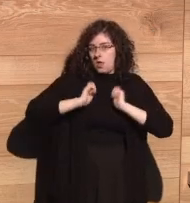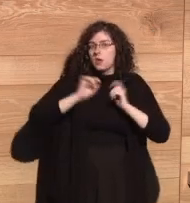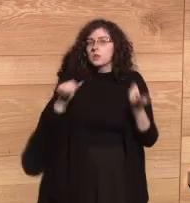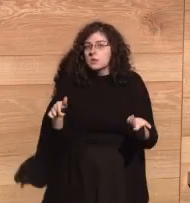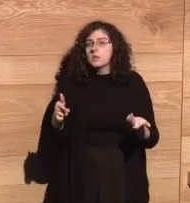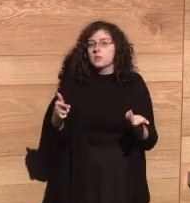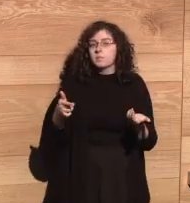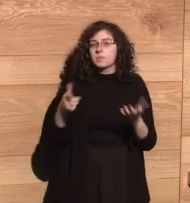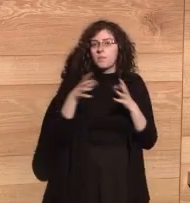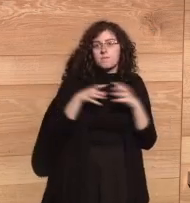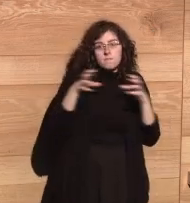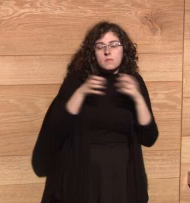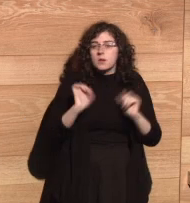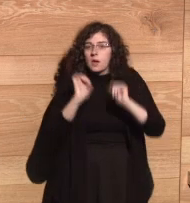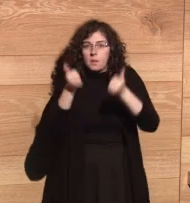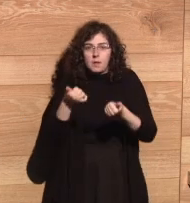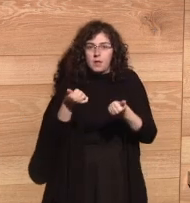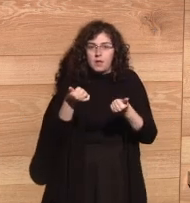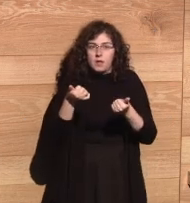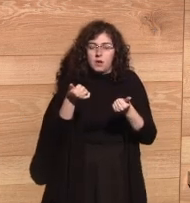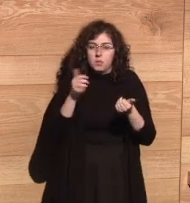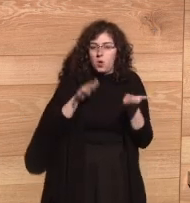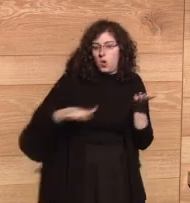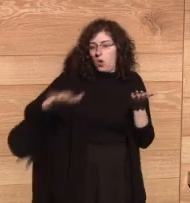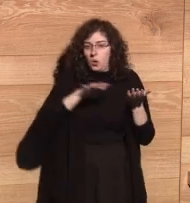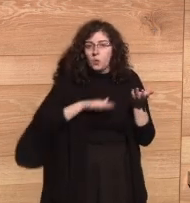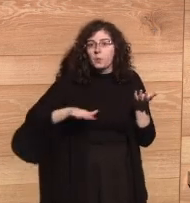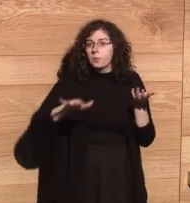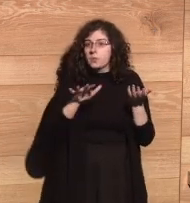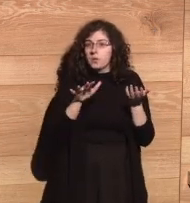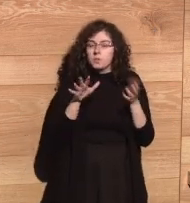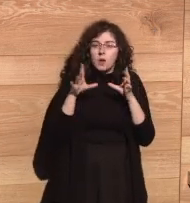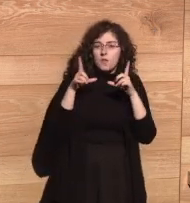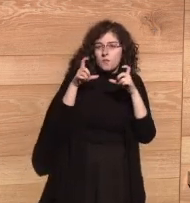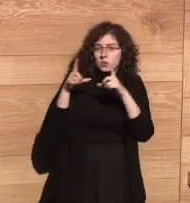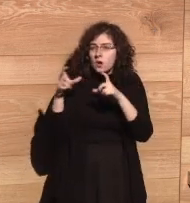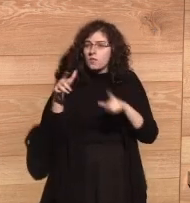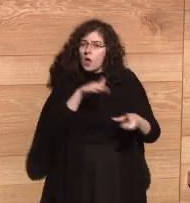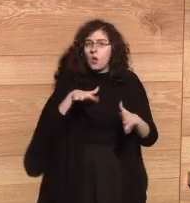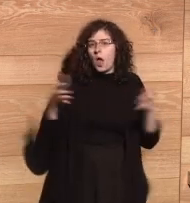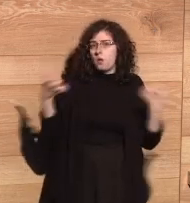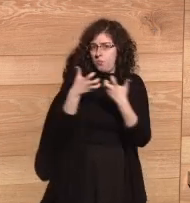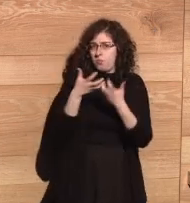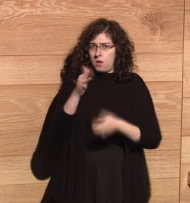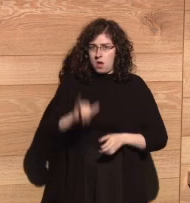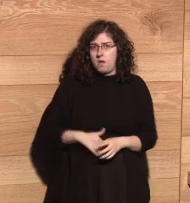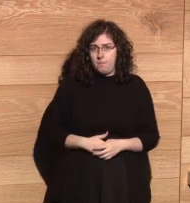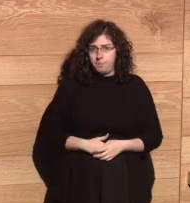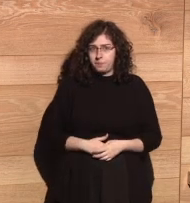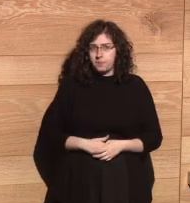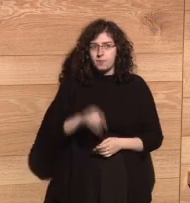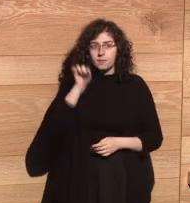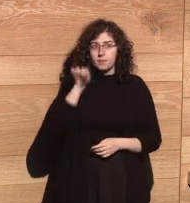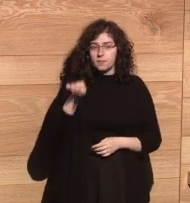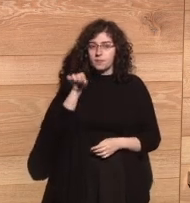las ganas. Empecé un poco pues a hacerme en este medio, que era el medio un poco pues de la fotografía en zonas de conflicto, ¿no? Aquí vemos Esta